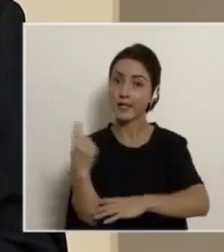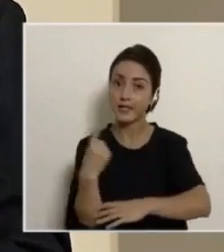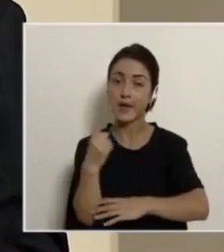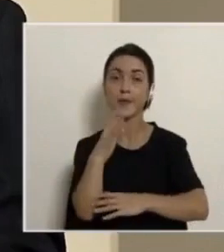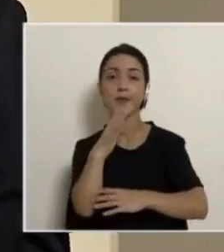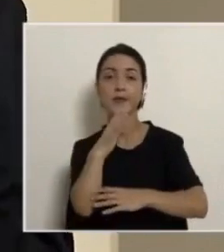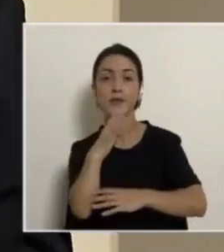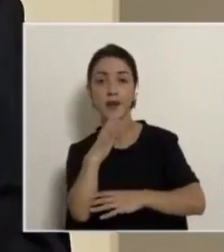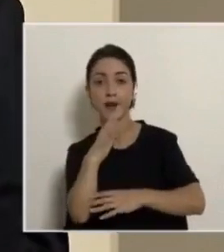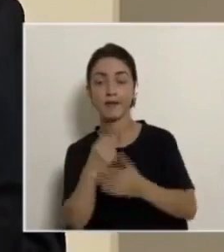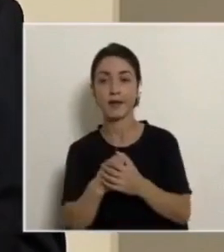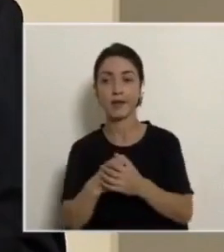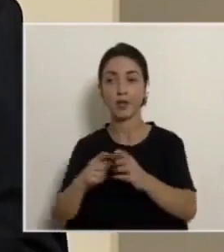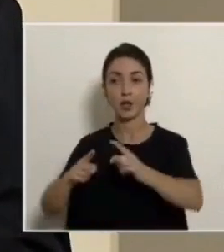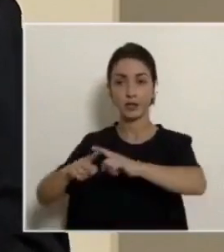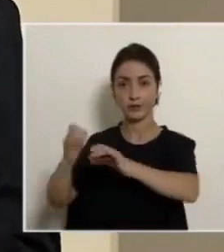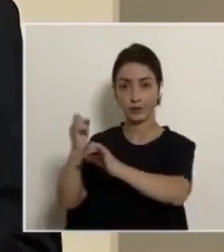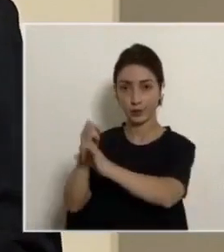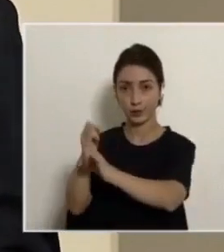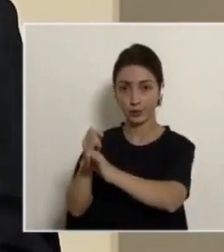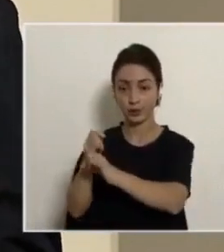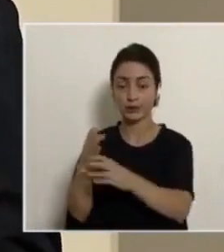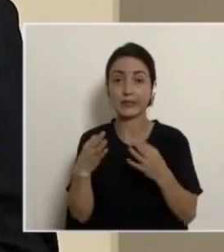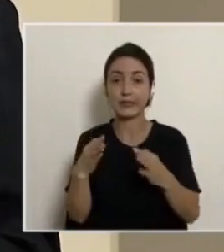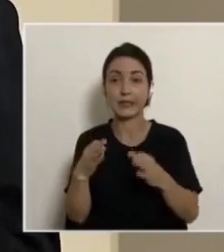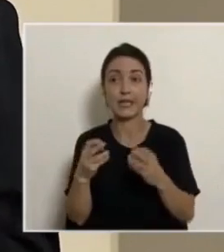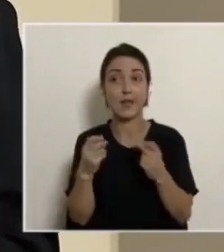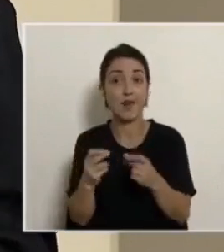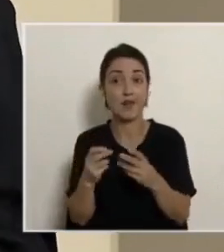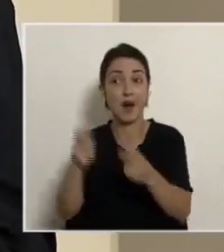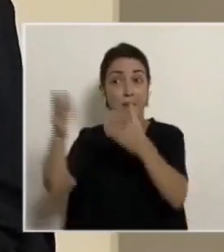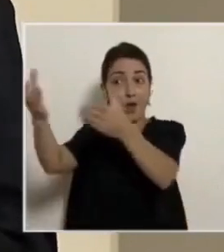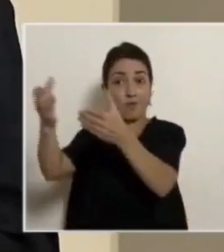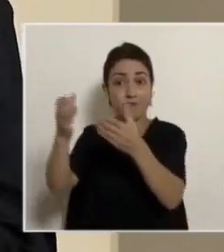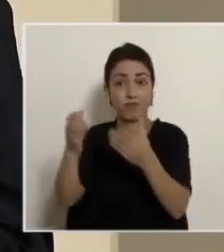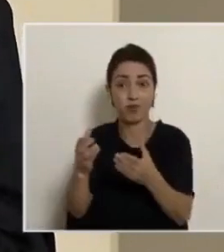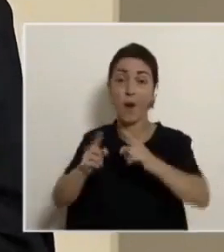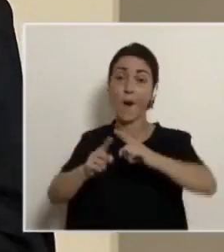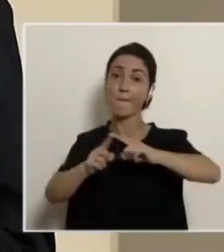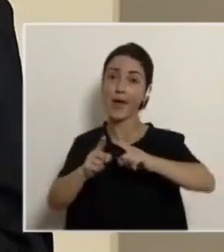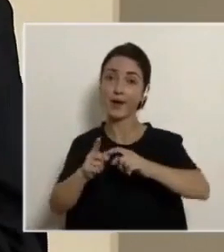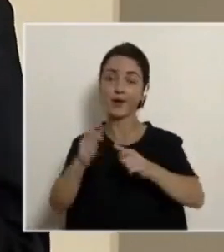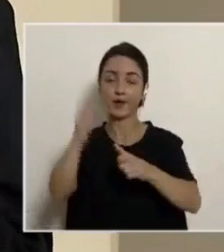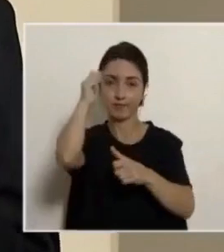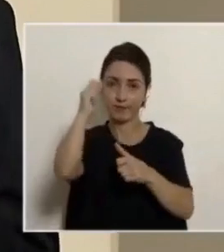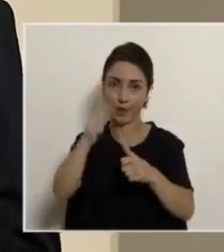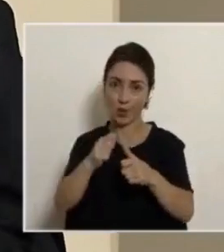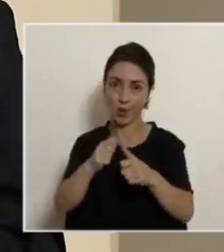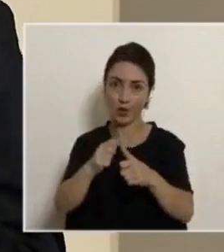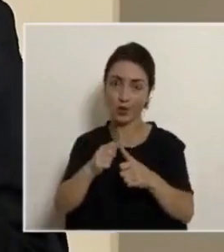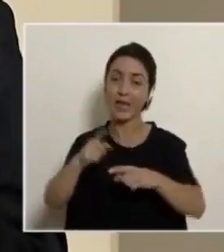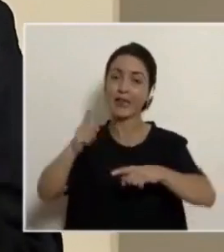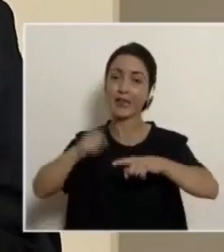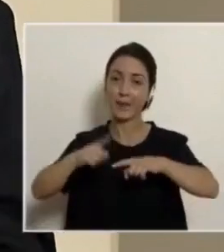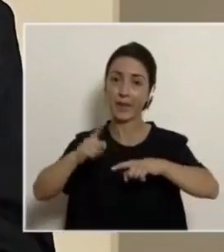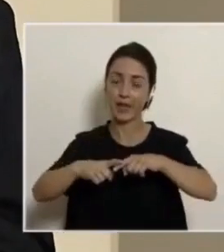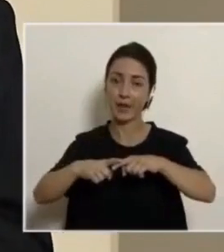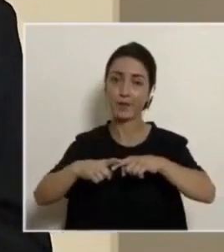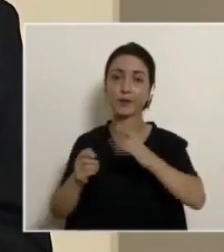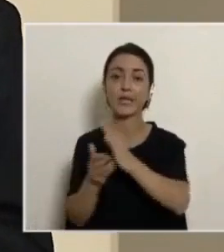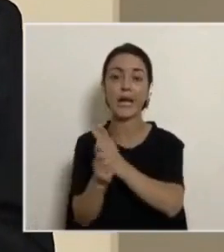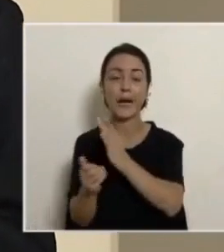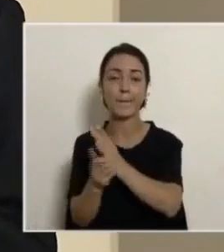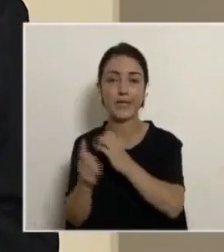con los proveedores y se procura que adelanten los envíos, pero de vuelta estamos sujetos a la realidad de la capacidad de